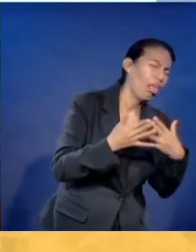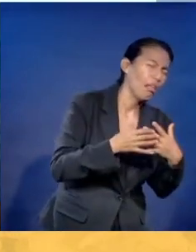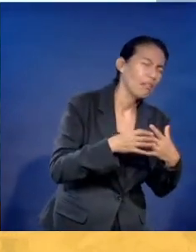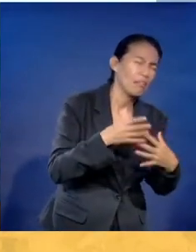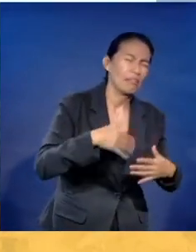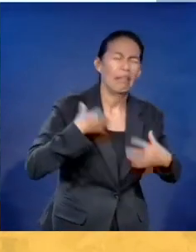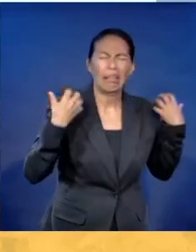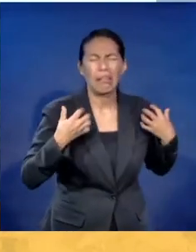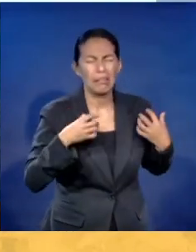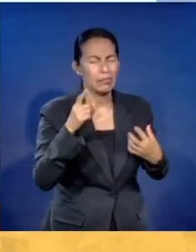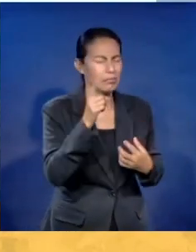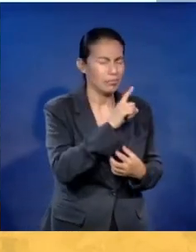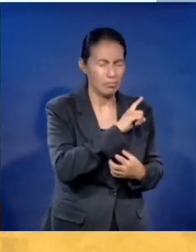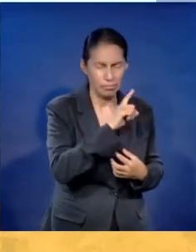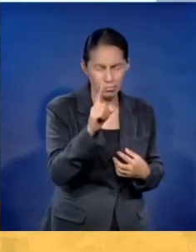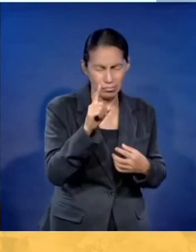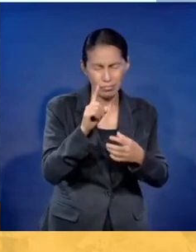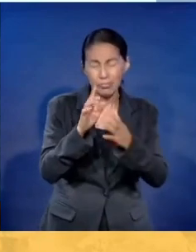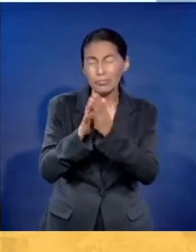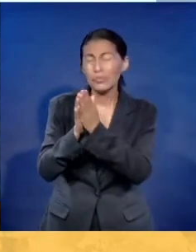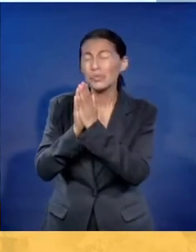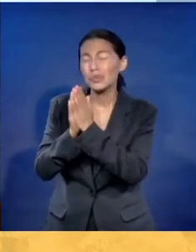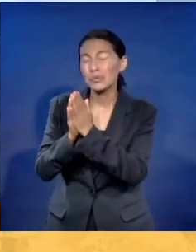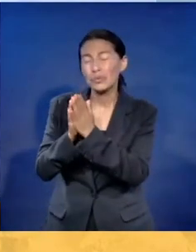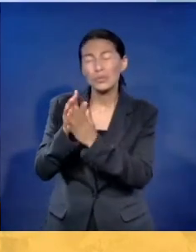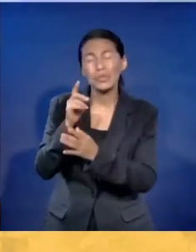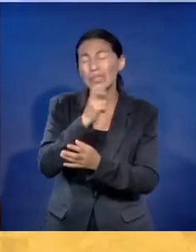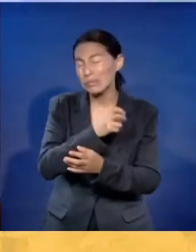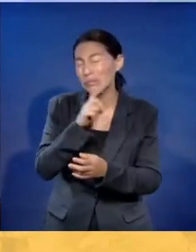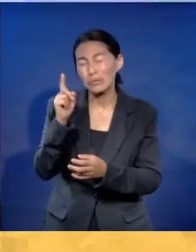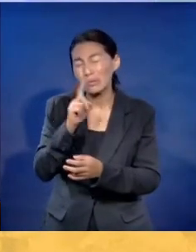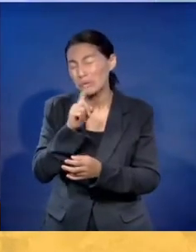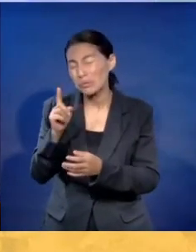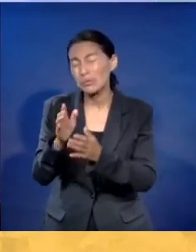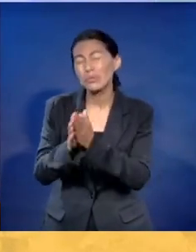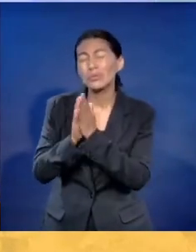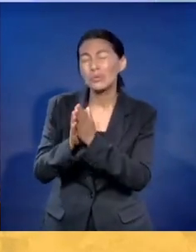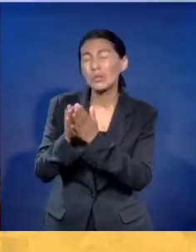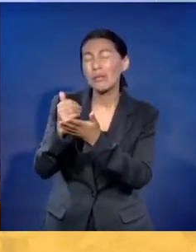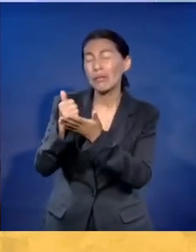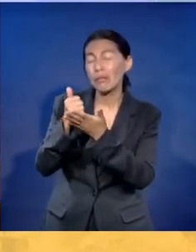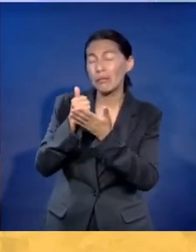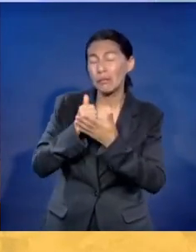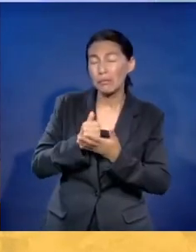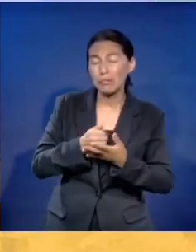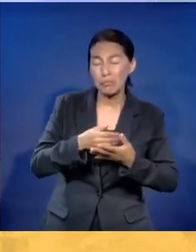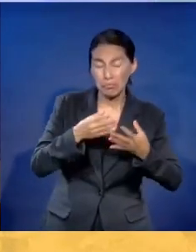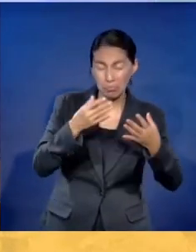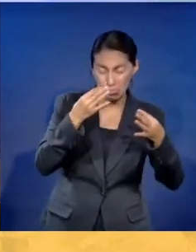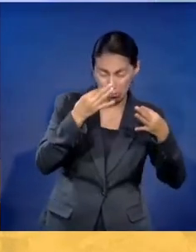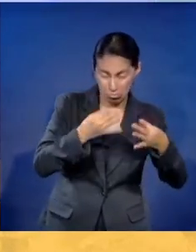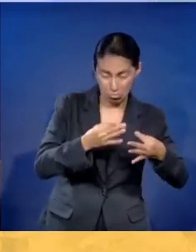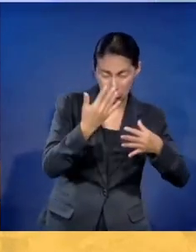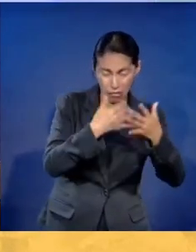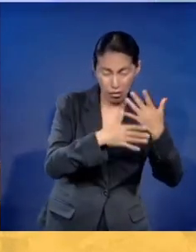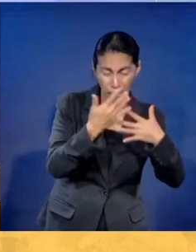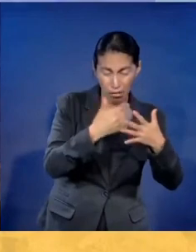favor concédenos el don de aprender a escuchar con atención